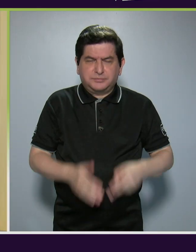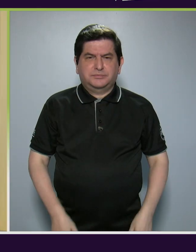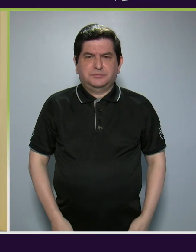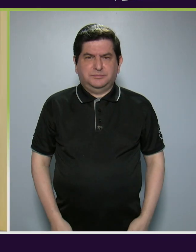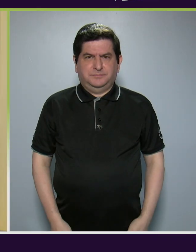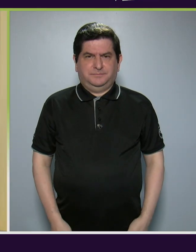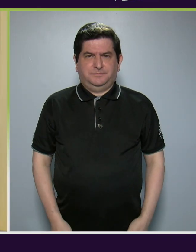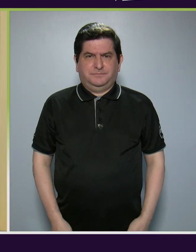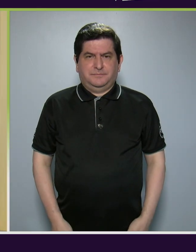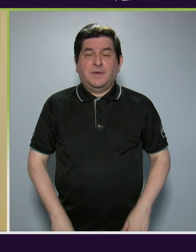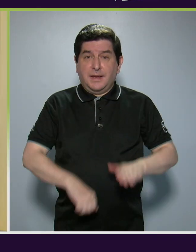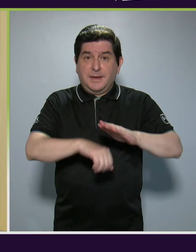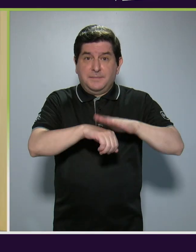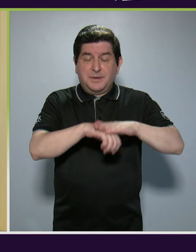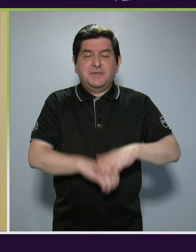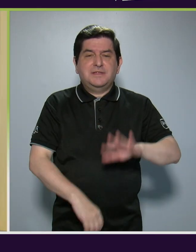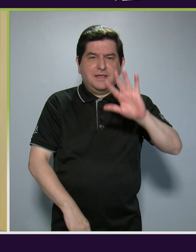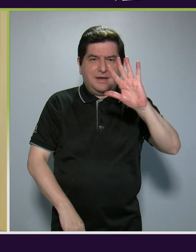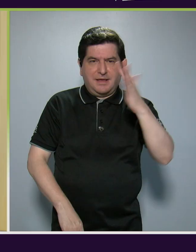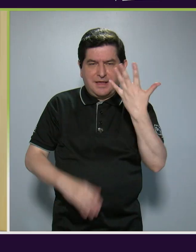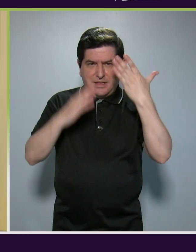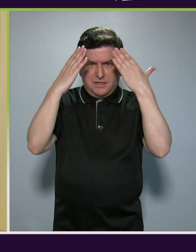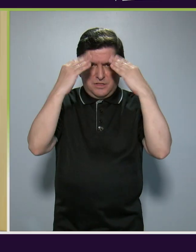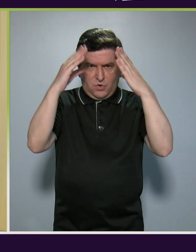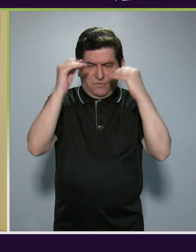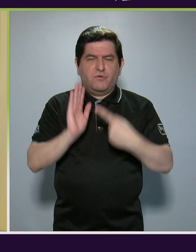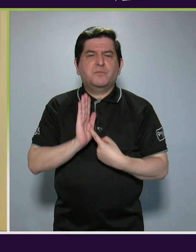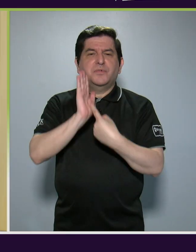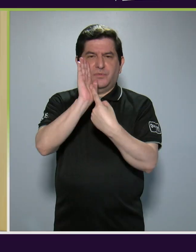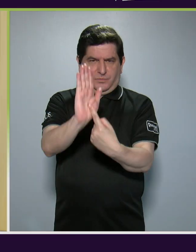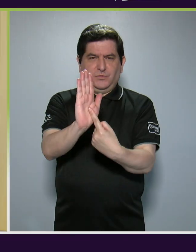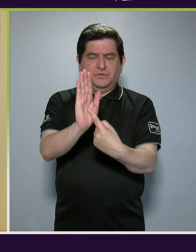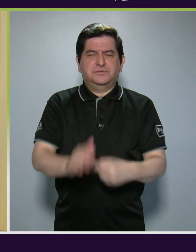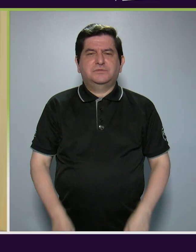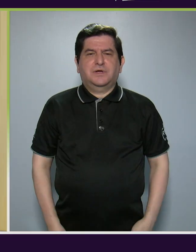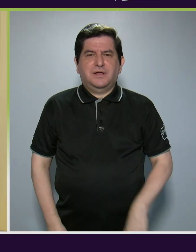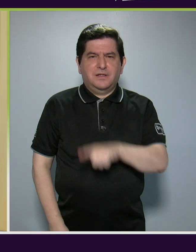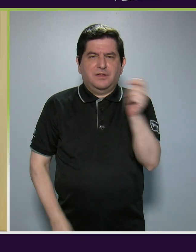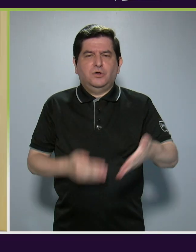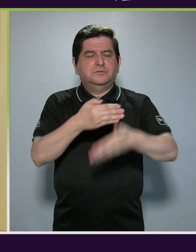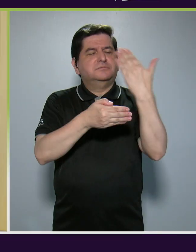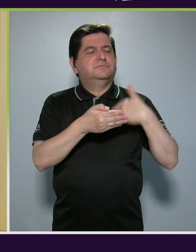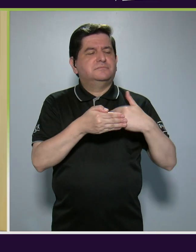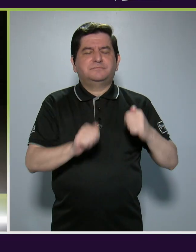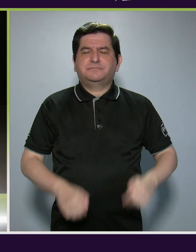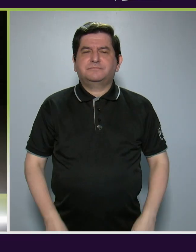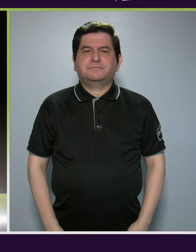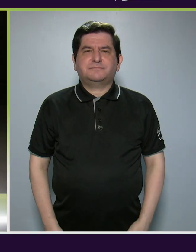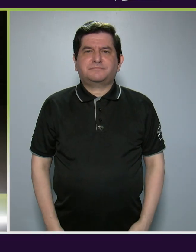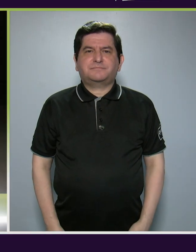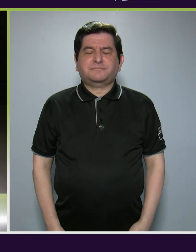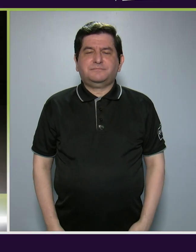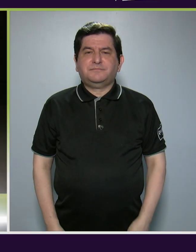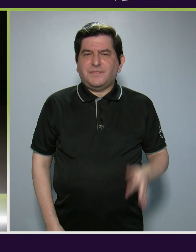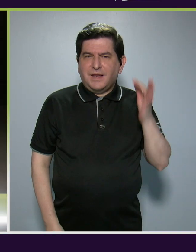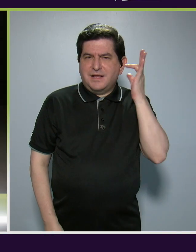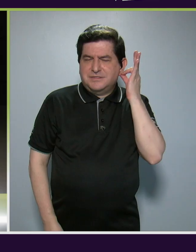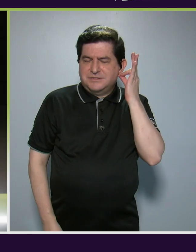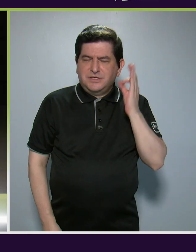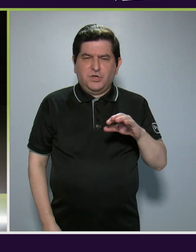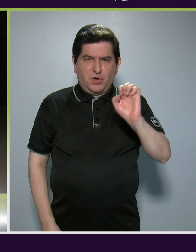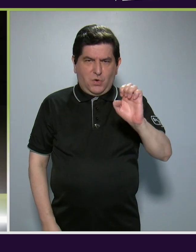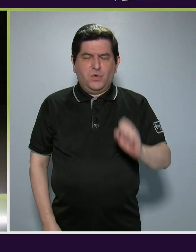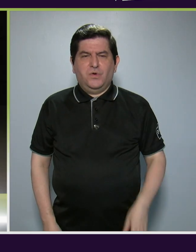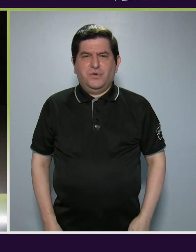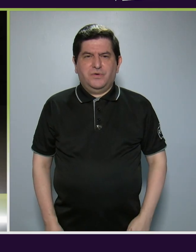a brindar este quinto informe que se presentó en los meses pasados. Y bueno, doña Emiliana, este concepto